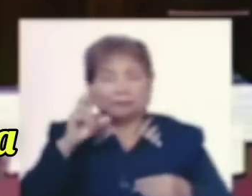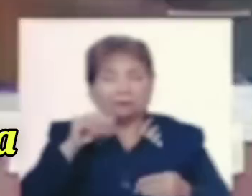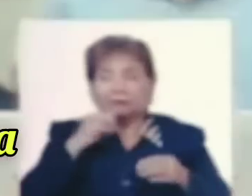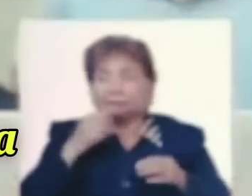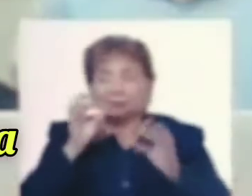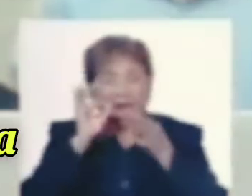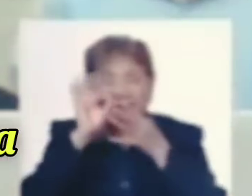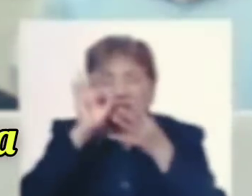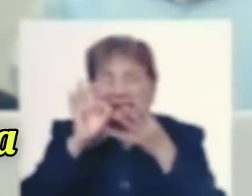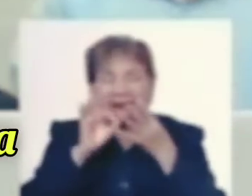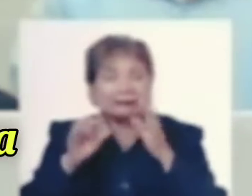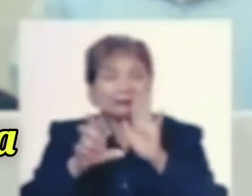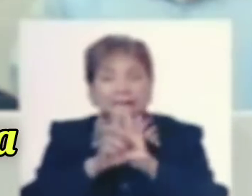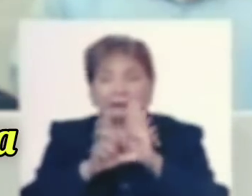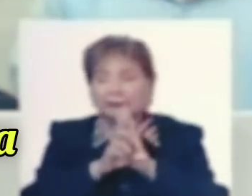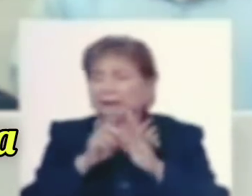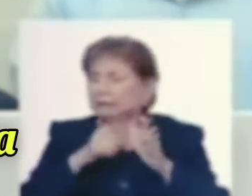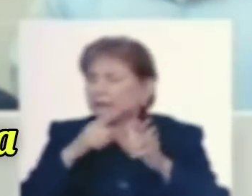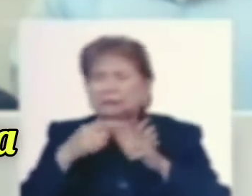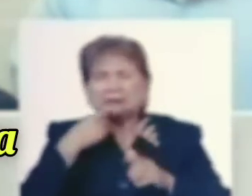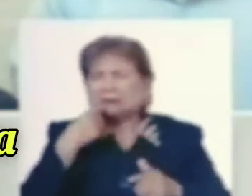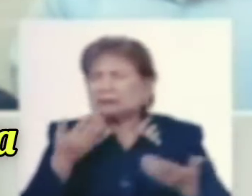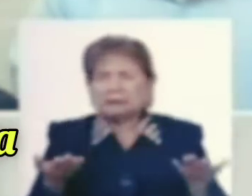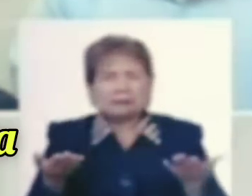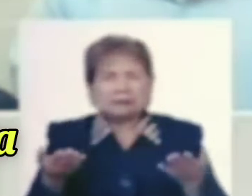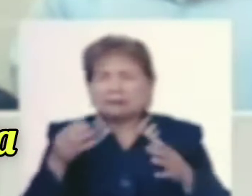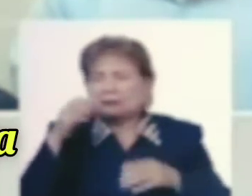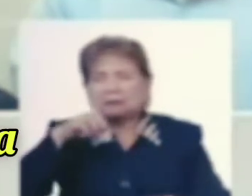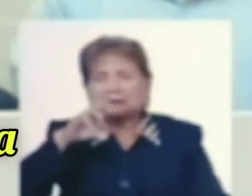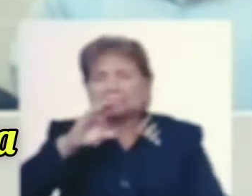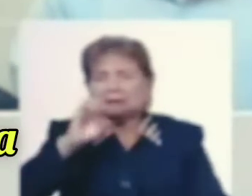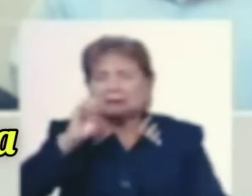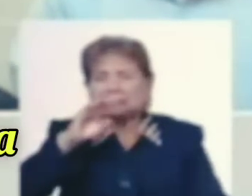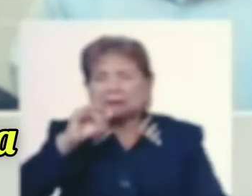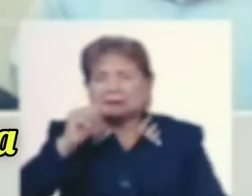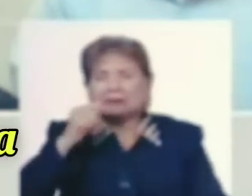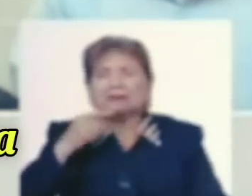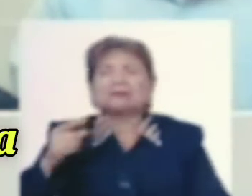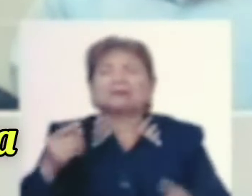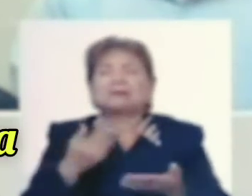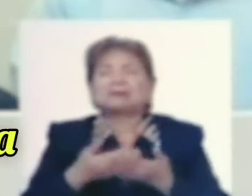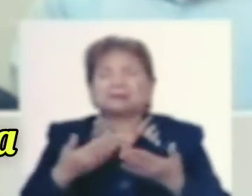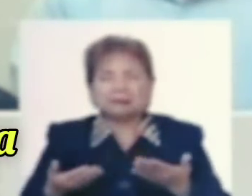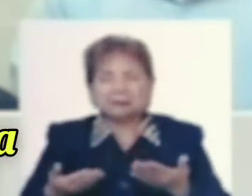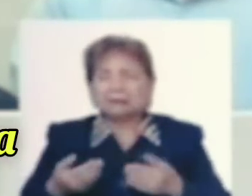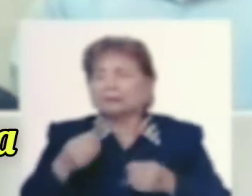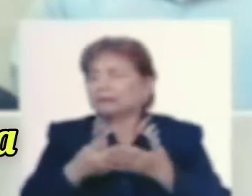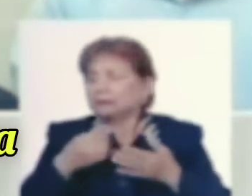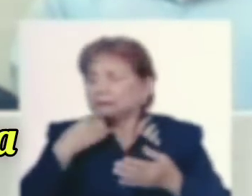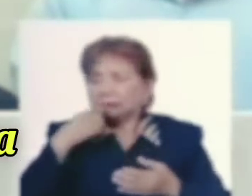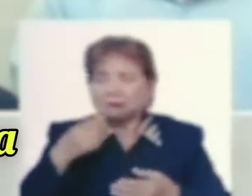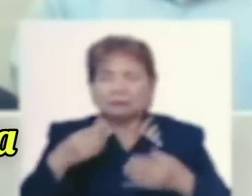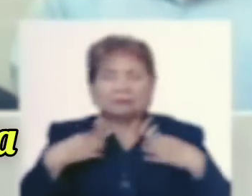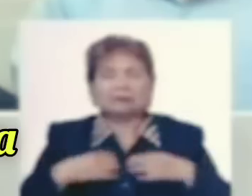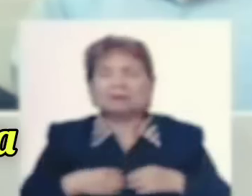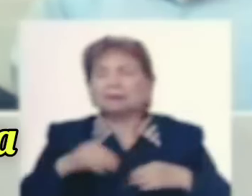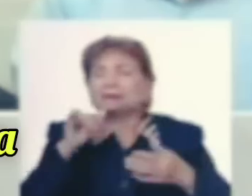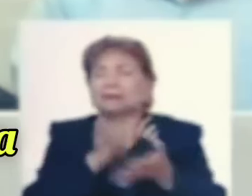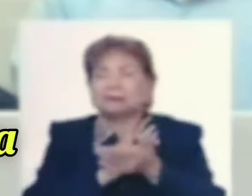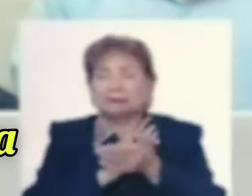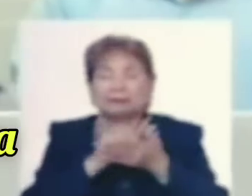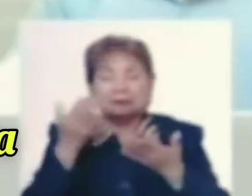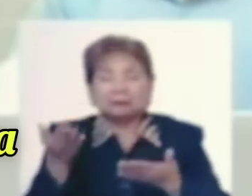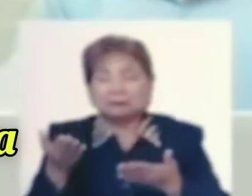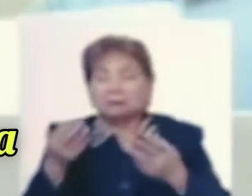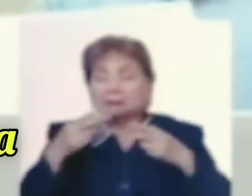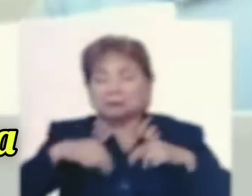muy exquisito en la legalidad, entonces tampoco dice de manera presencial, considerando el antecedente, señor abogado, señores congresistas, de que